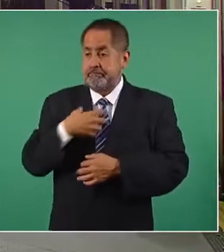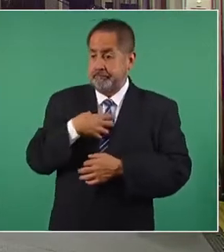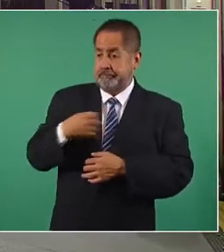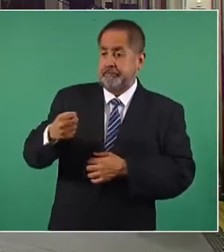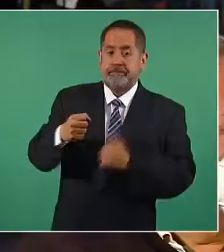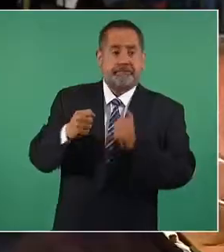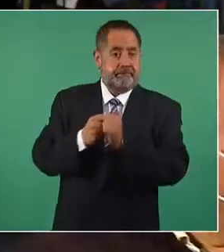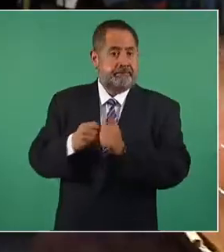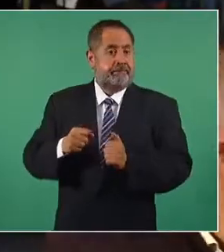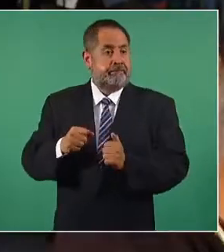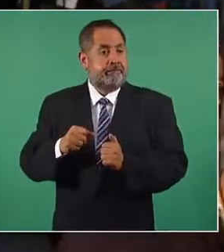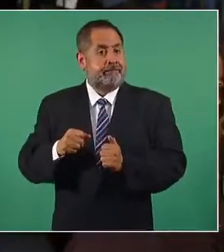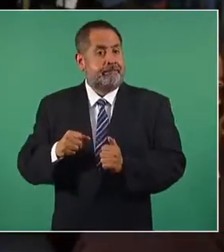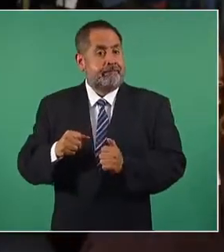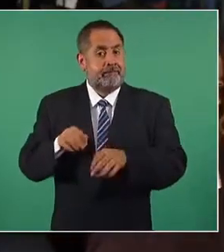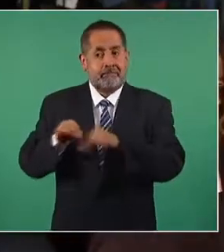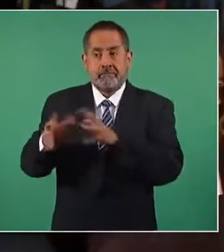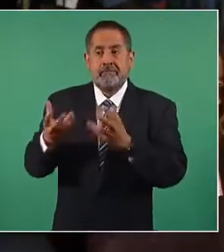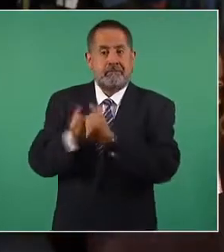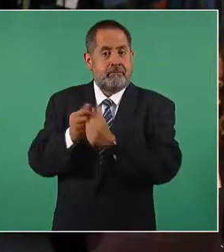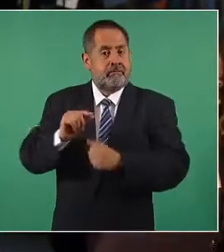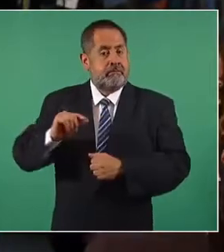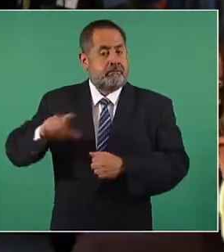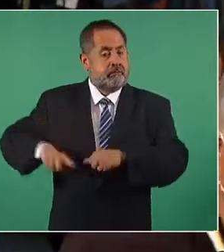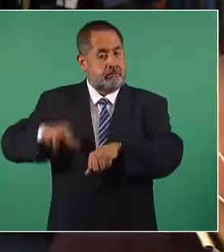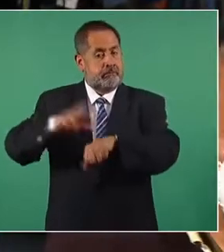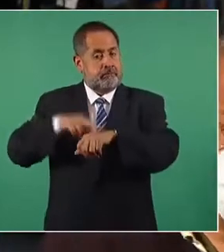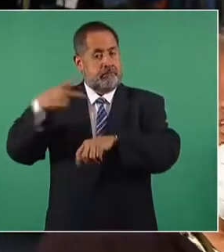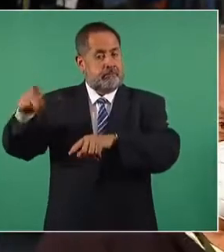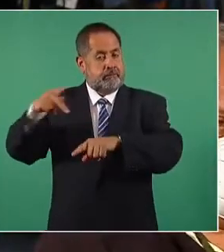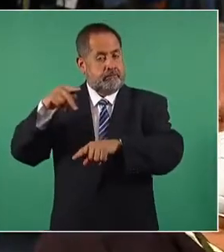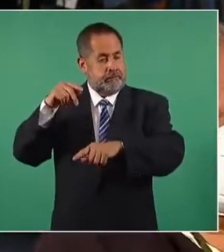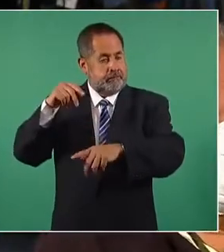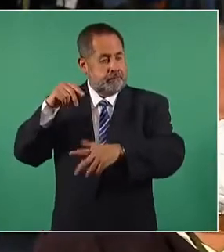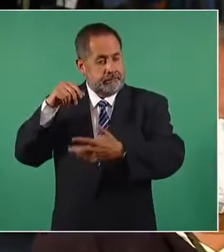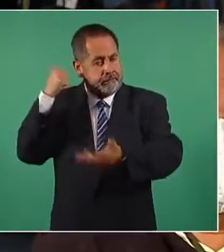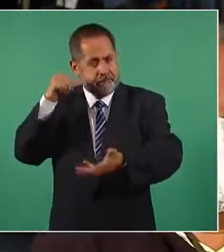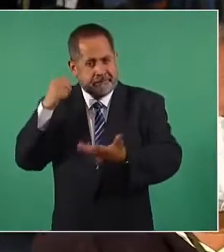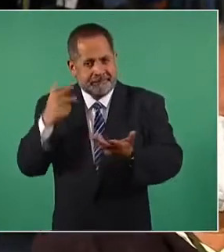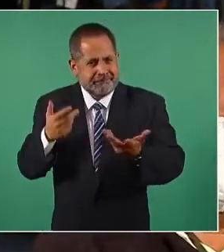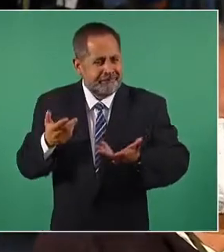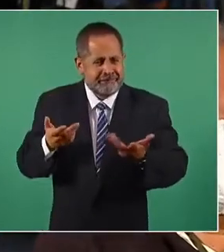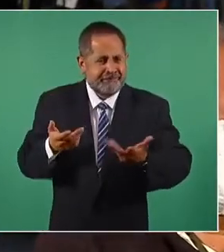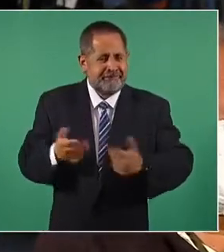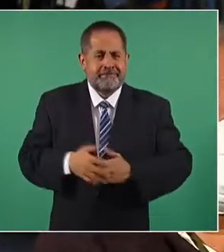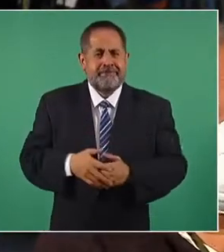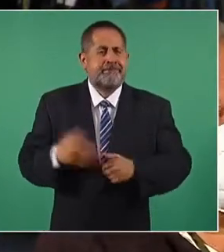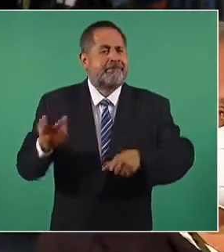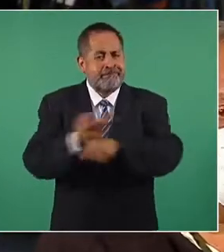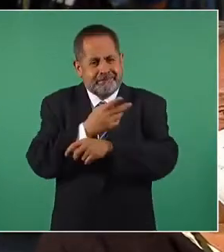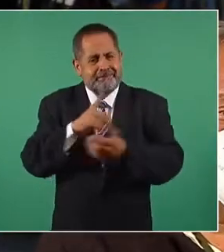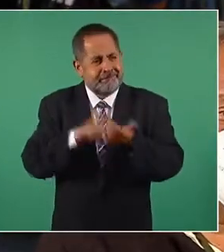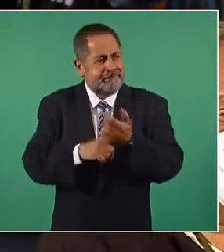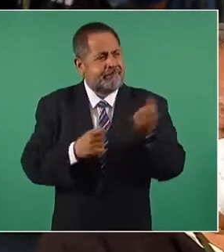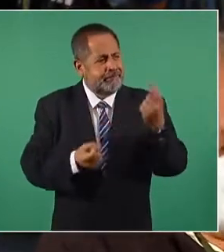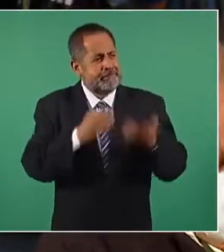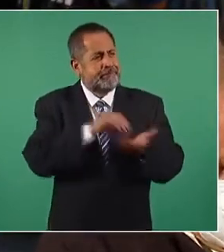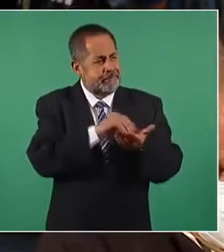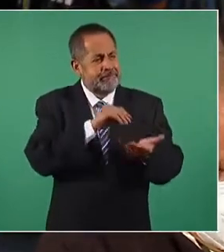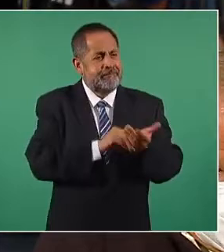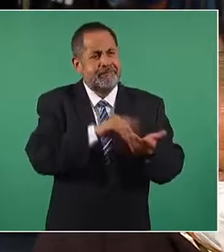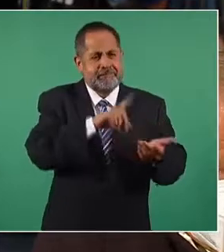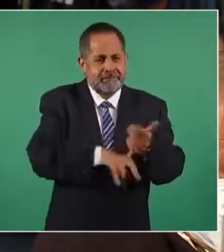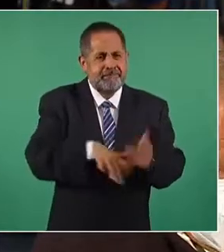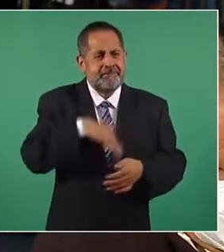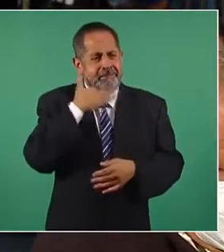con Avelina López. ¿Qué hacer con este tipo de personajes que todavía insisten en que se puede corromper, en que se